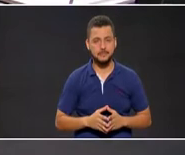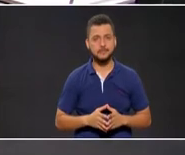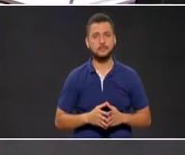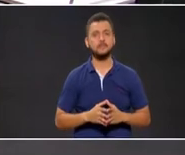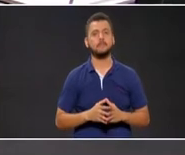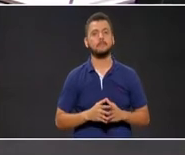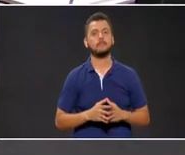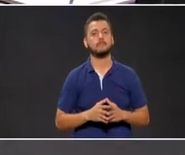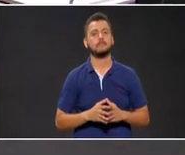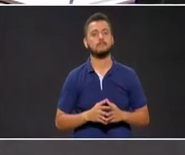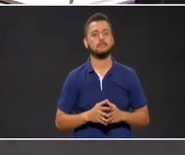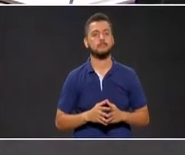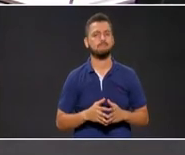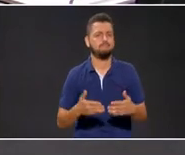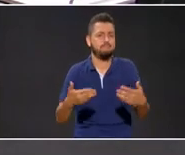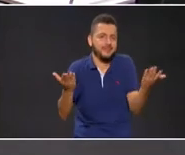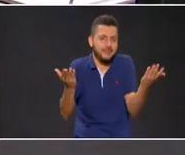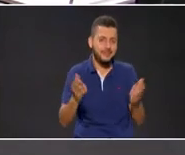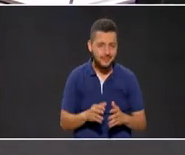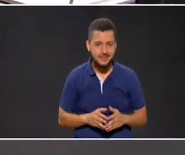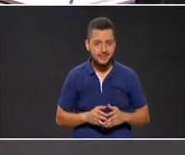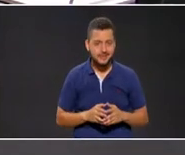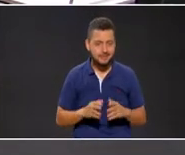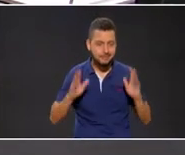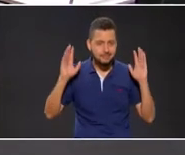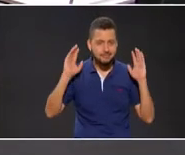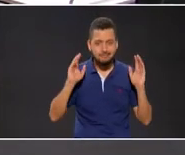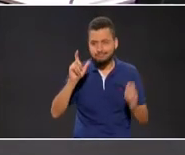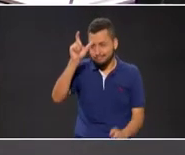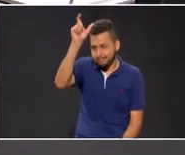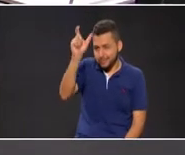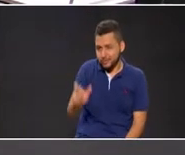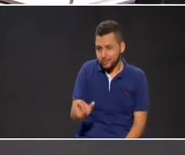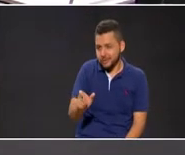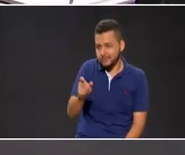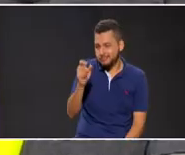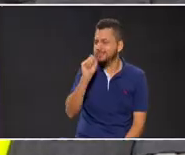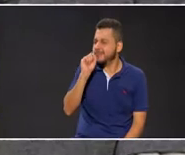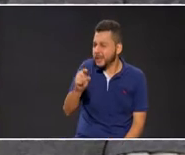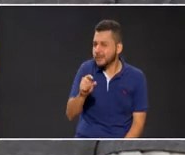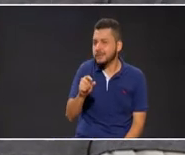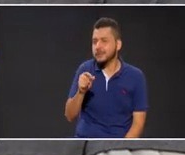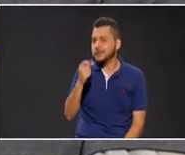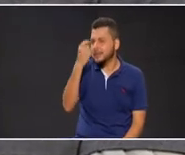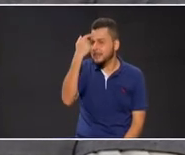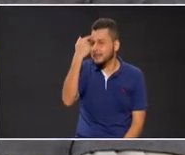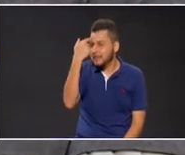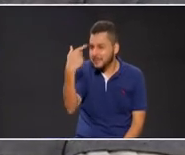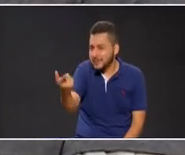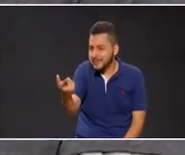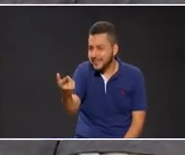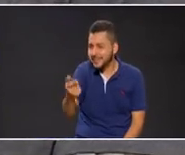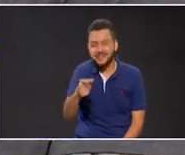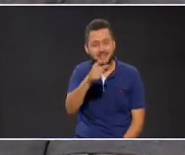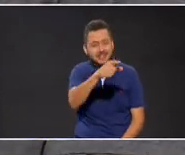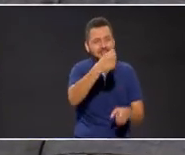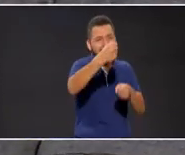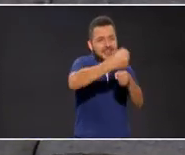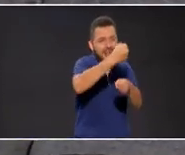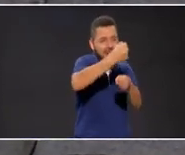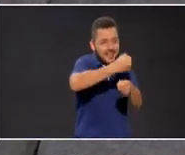muy sencillo señor candidato usted qué piensa acerca del negocio de la cannabis medicinal